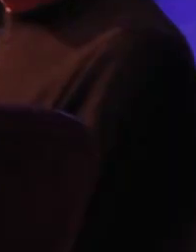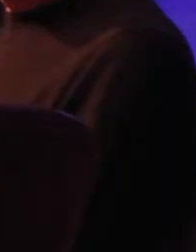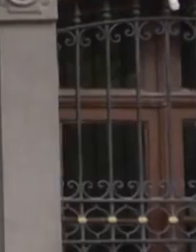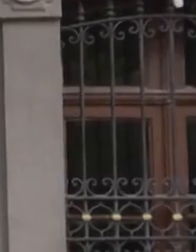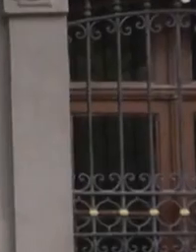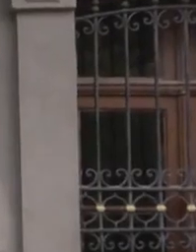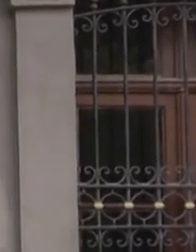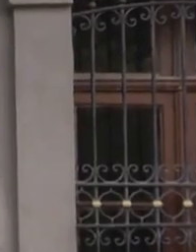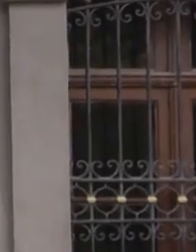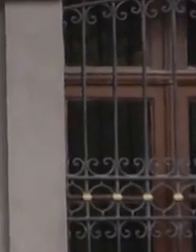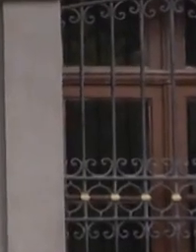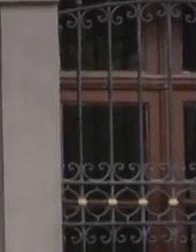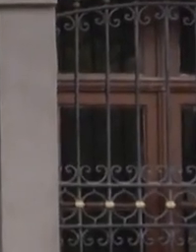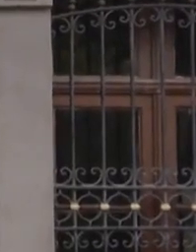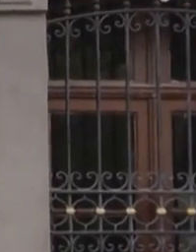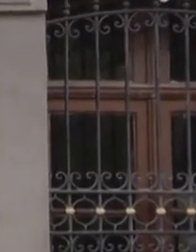en todo el país este lunes.